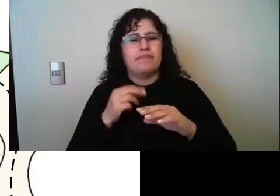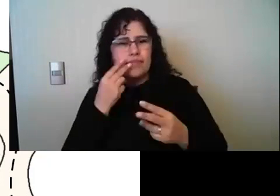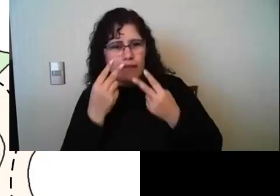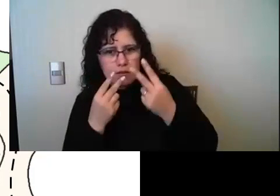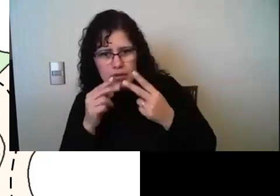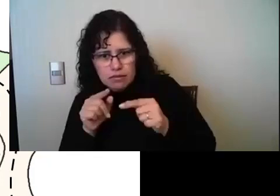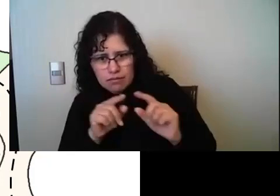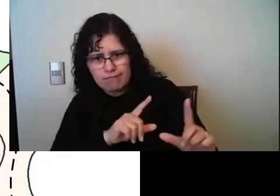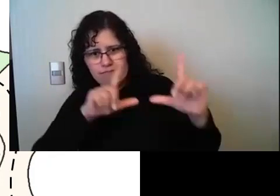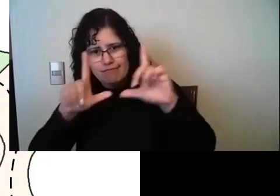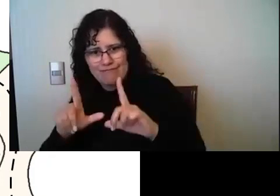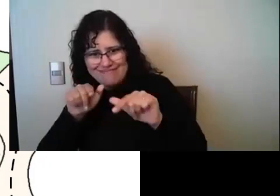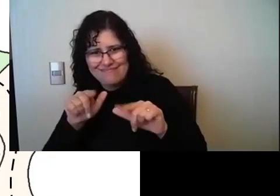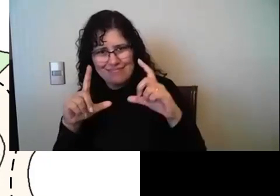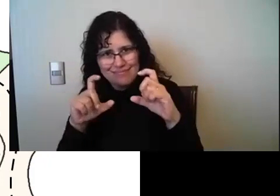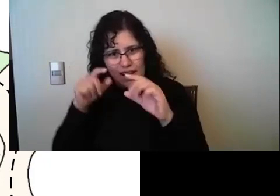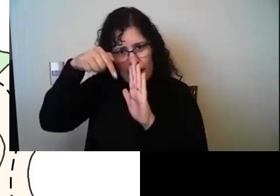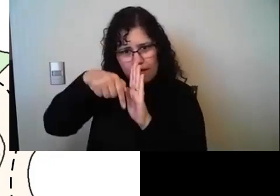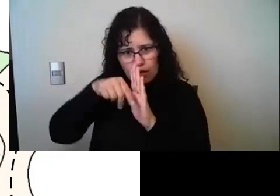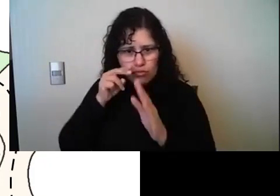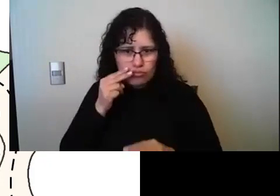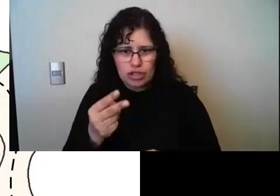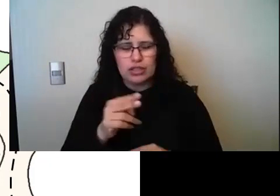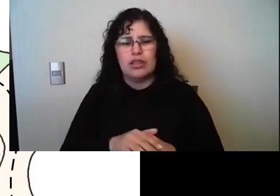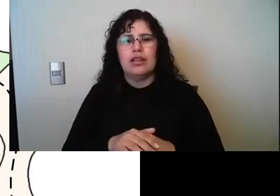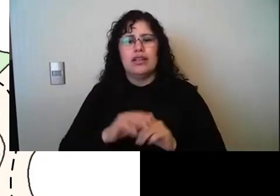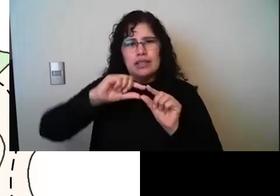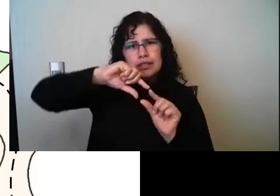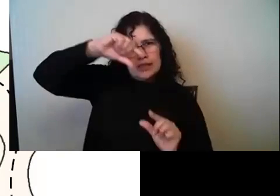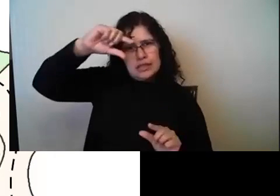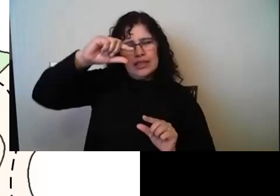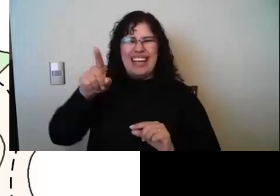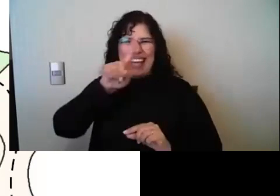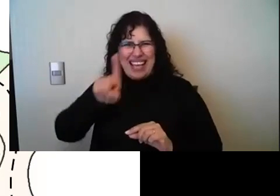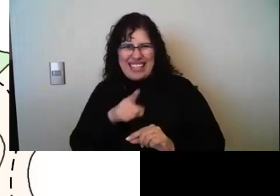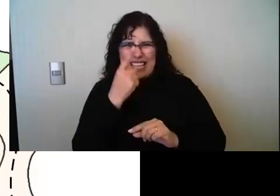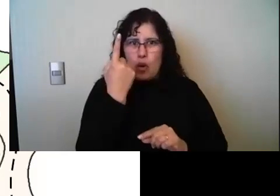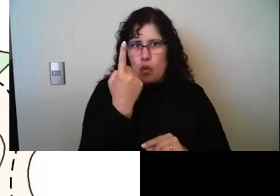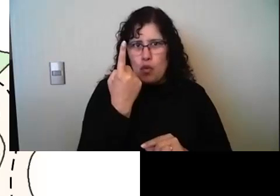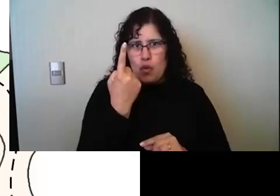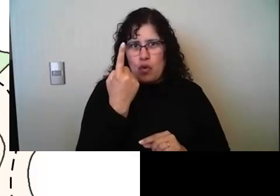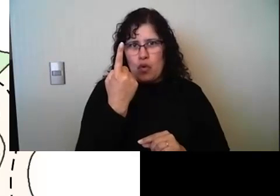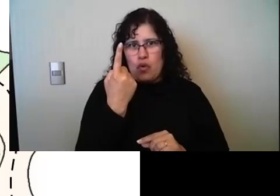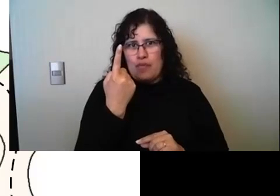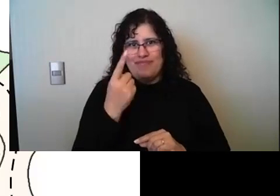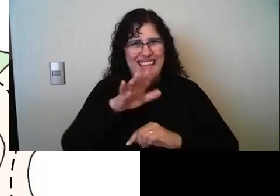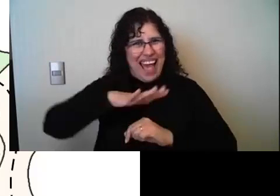acá. Ya tenemos nuevamente el área sensitiva primaria, S1. O sea,